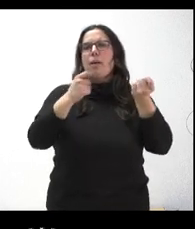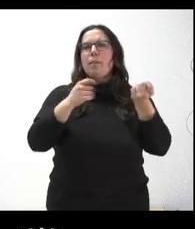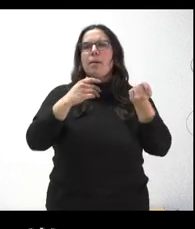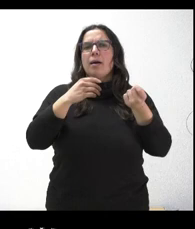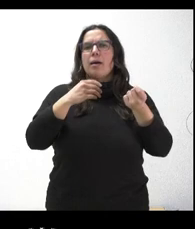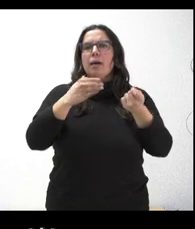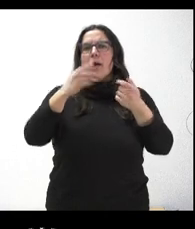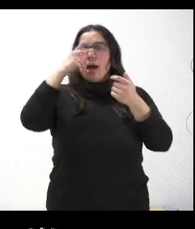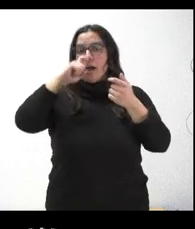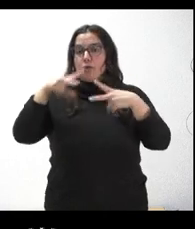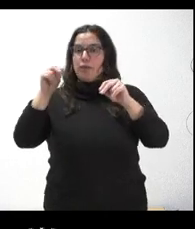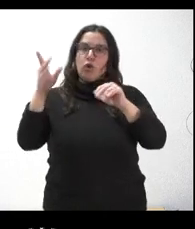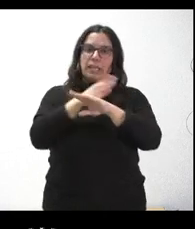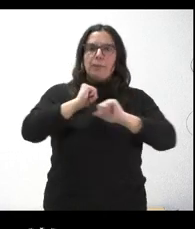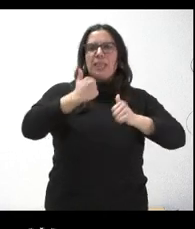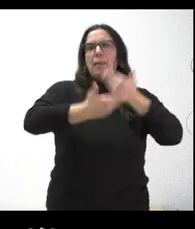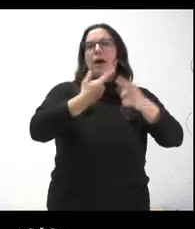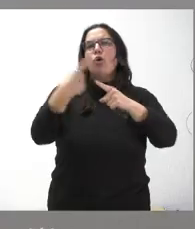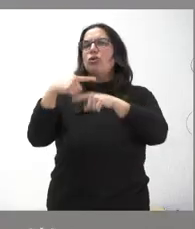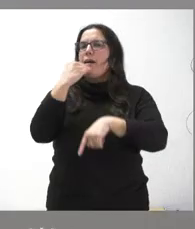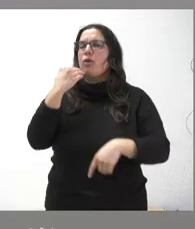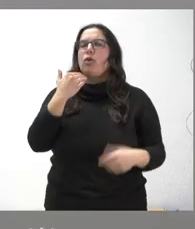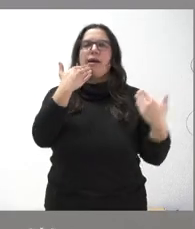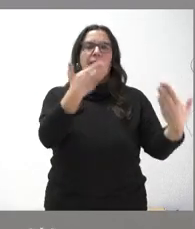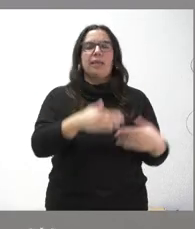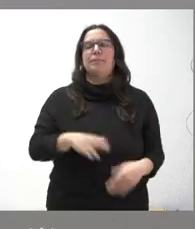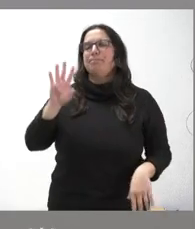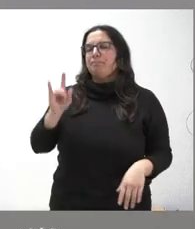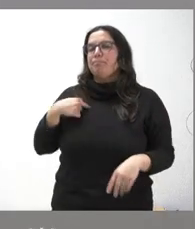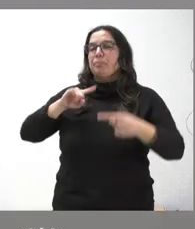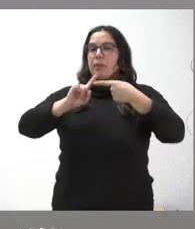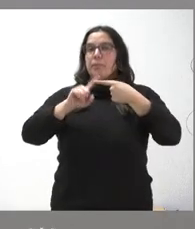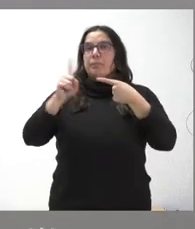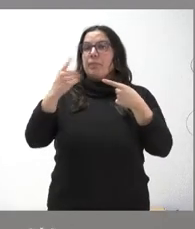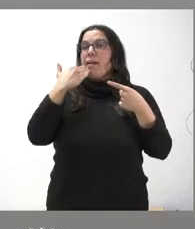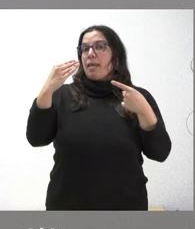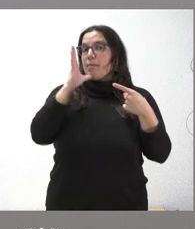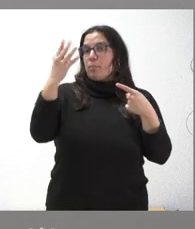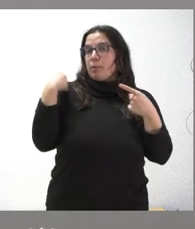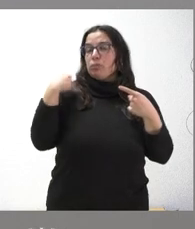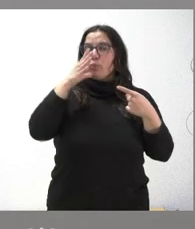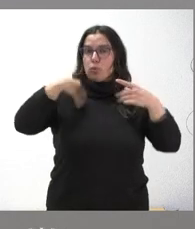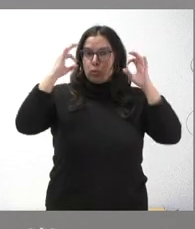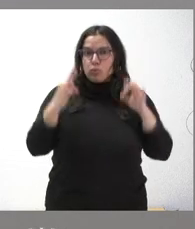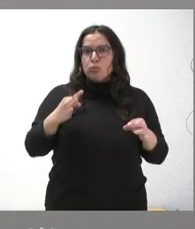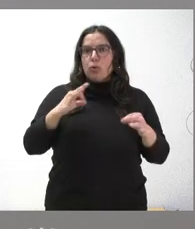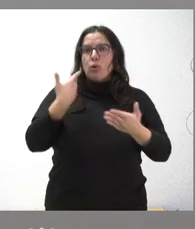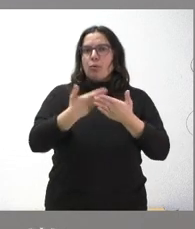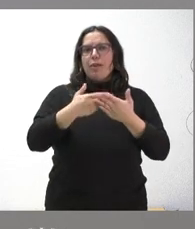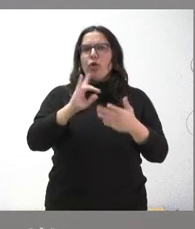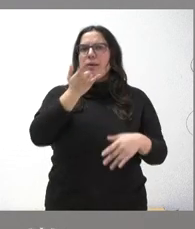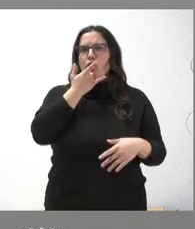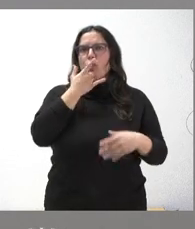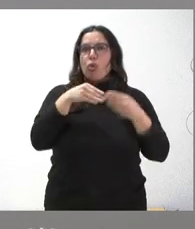ya antes de final de año Muchas gracias Sí sobre la primera pregunta Le agradezco porque según lo estaba comprobando veo que hay un error en la